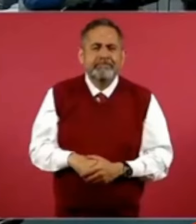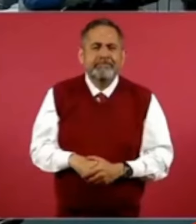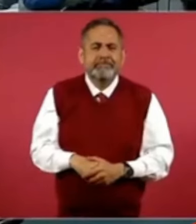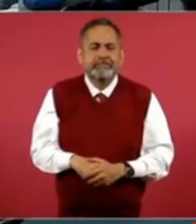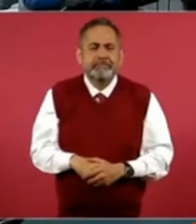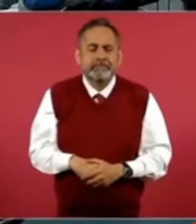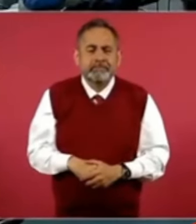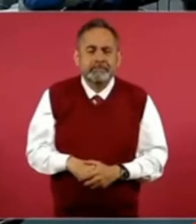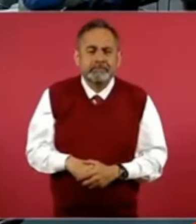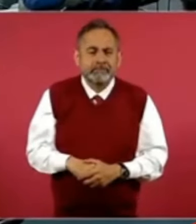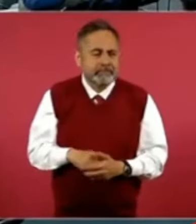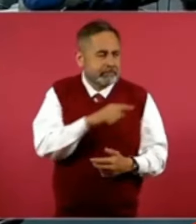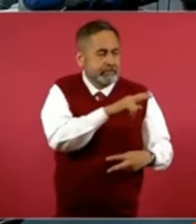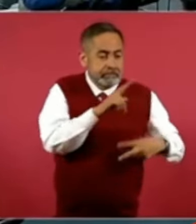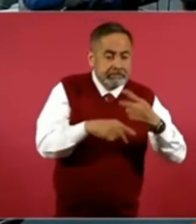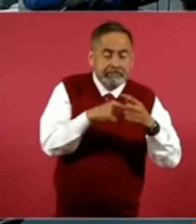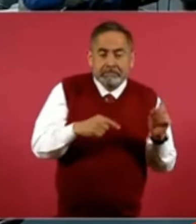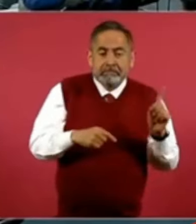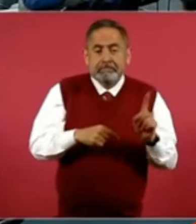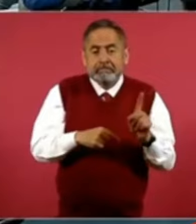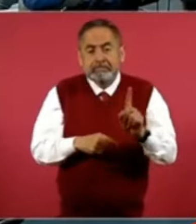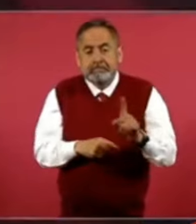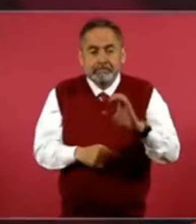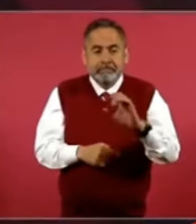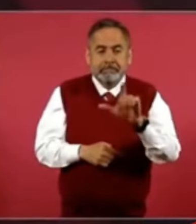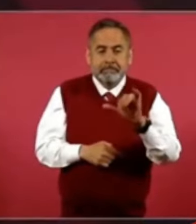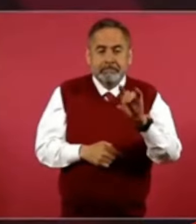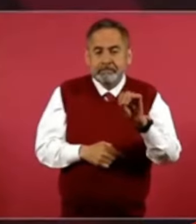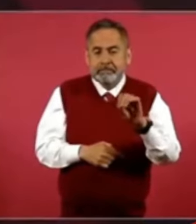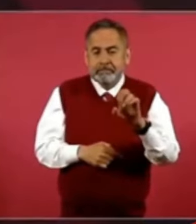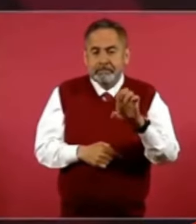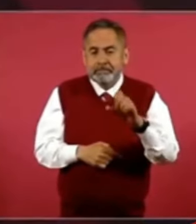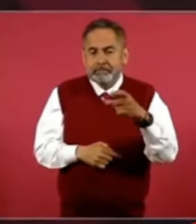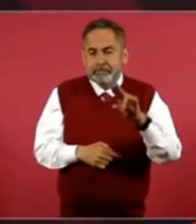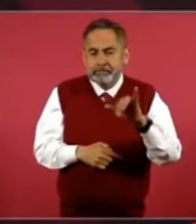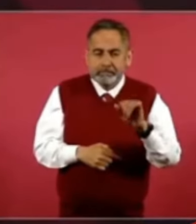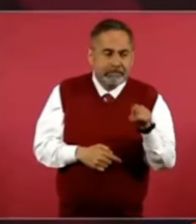¿cómo se llama Claudia X. González. Y,